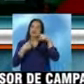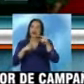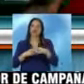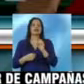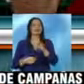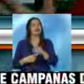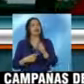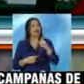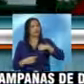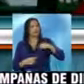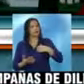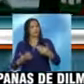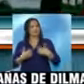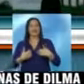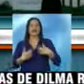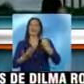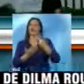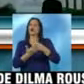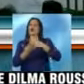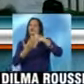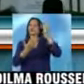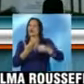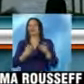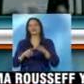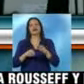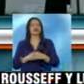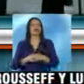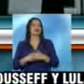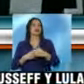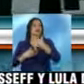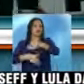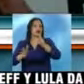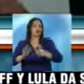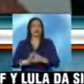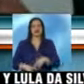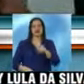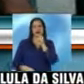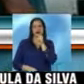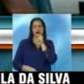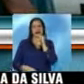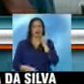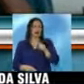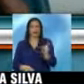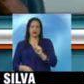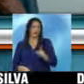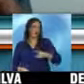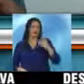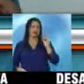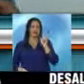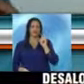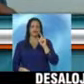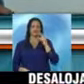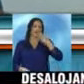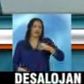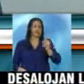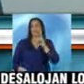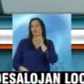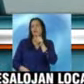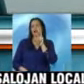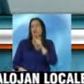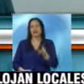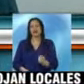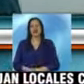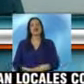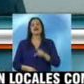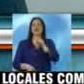ahí inversiones privadas, que sea un mall, que hayan tiendas. ¿Esto es así? Definitivamente no es cierto. Esa es otra de las mentiras